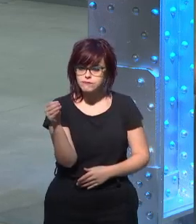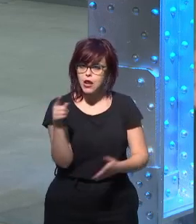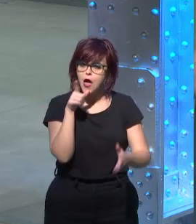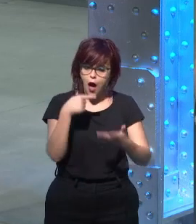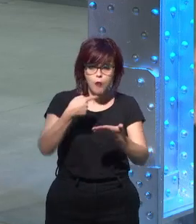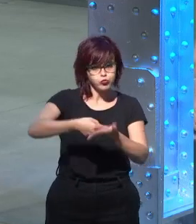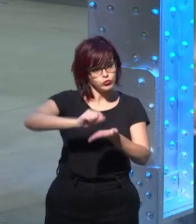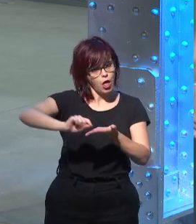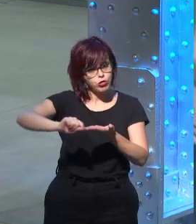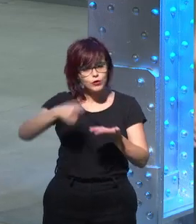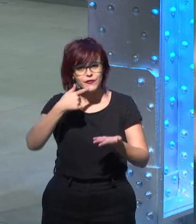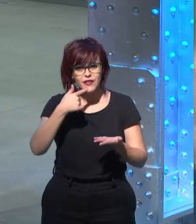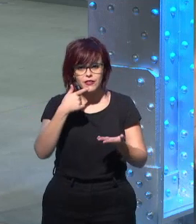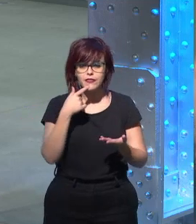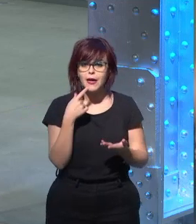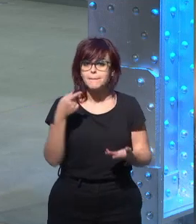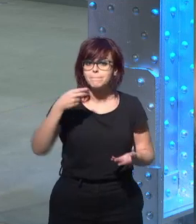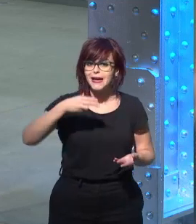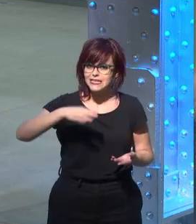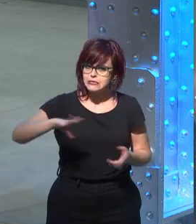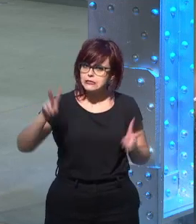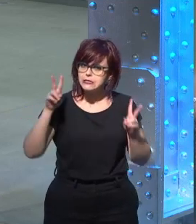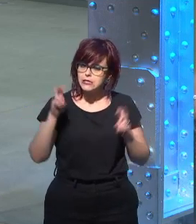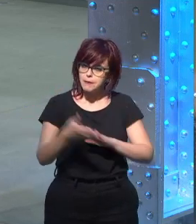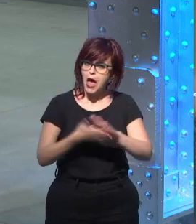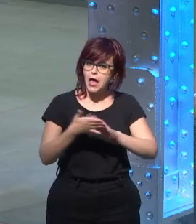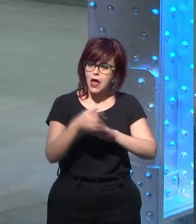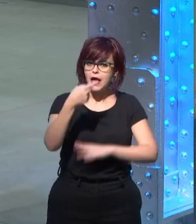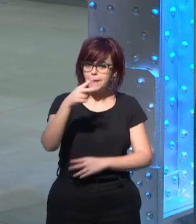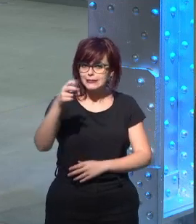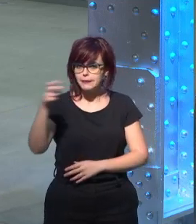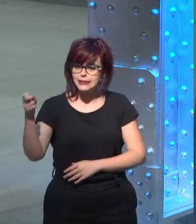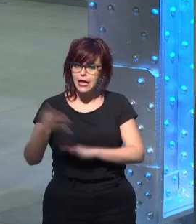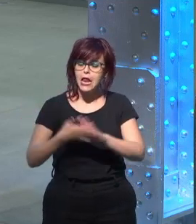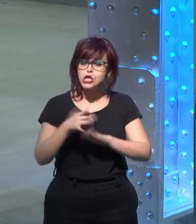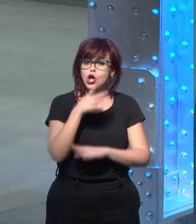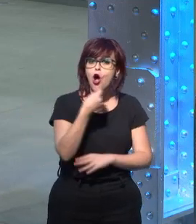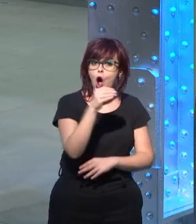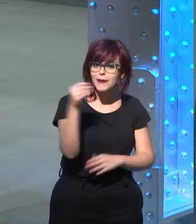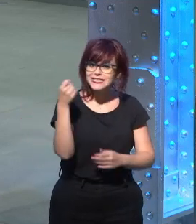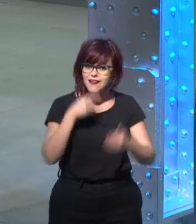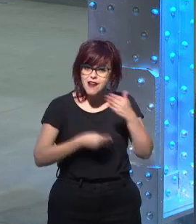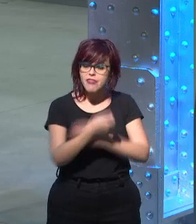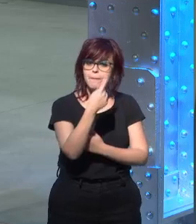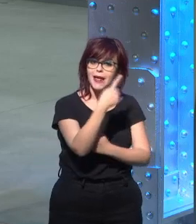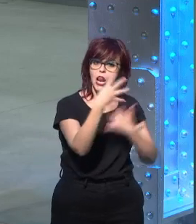puesto, llevamos varios meses con este tema en el G2020, los jóvenes que nacieron